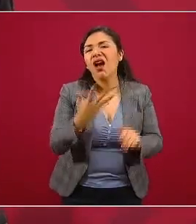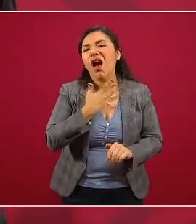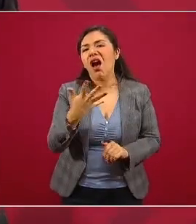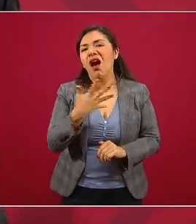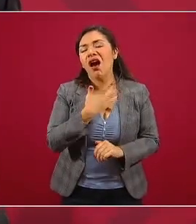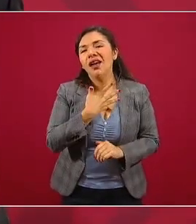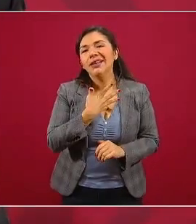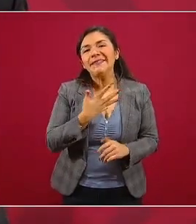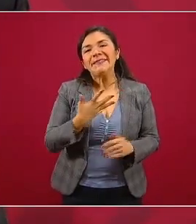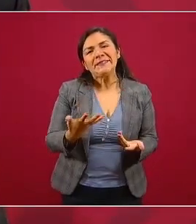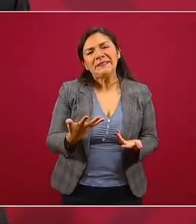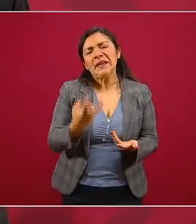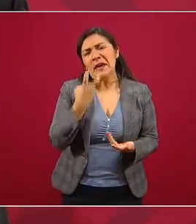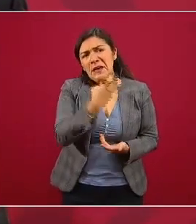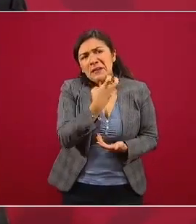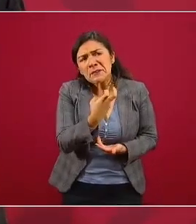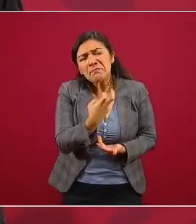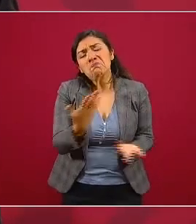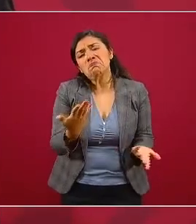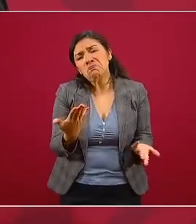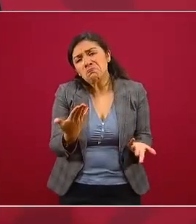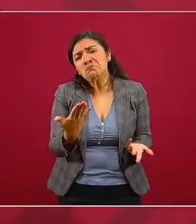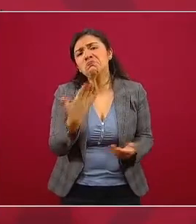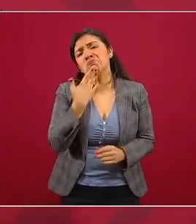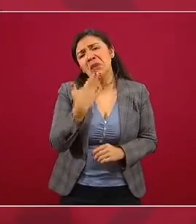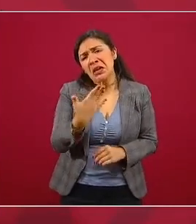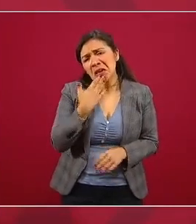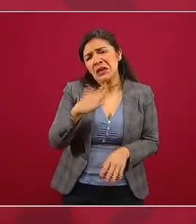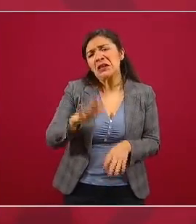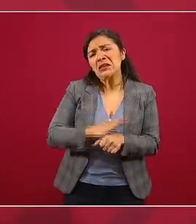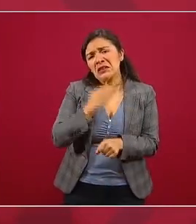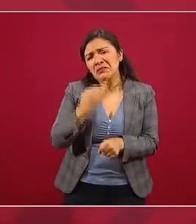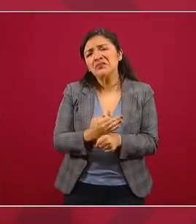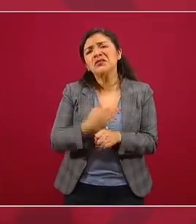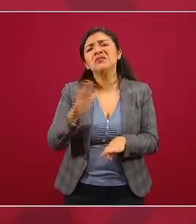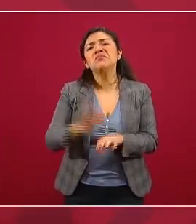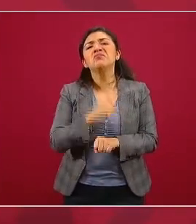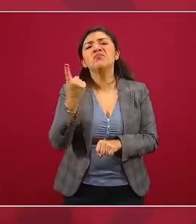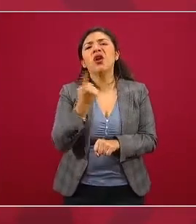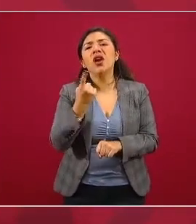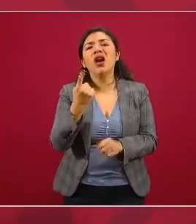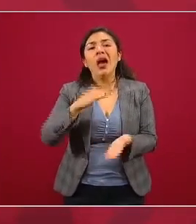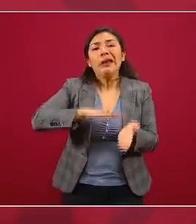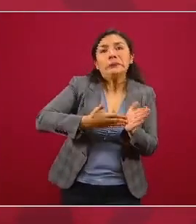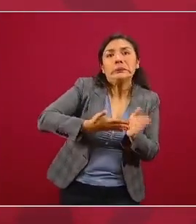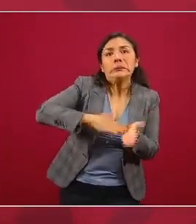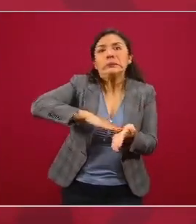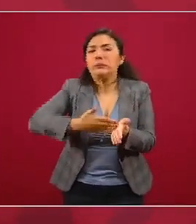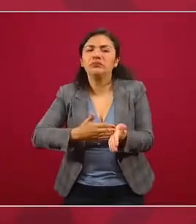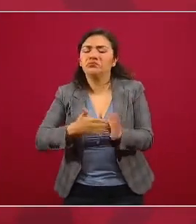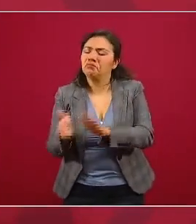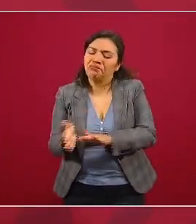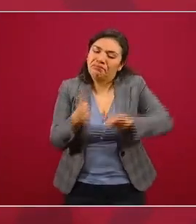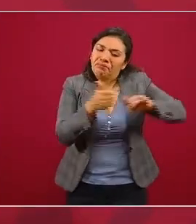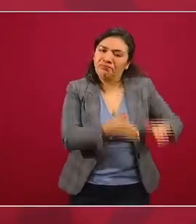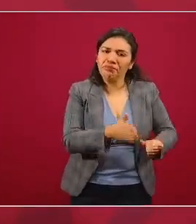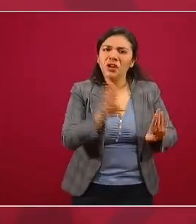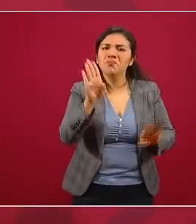Hasta cierto punto es bueno, porque se hace a un lado la simulación. Fuera máscaras.